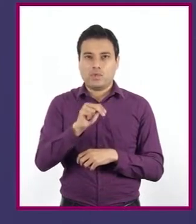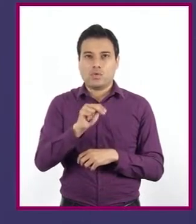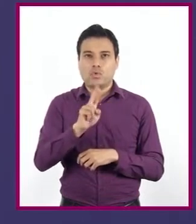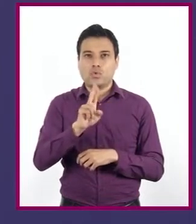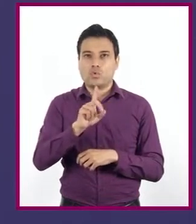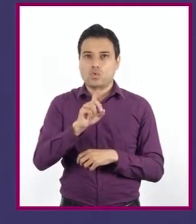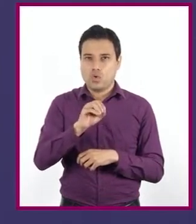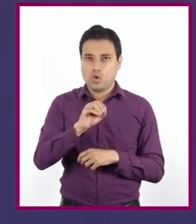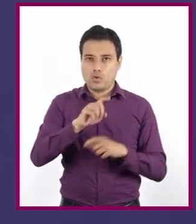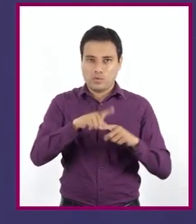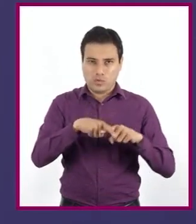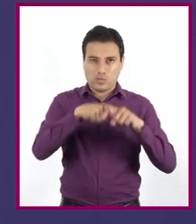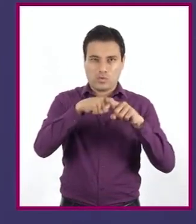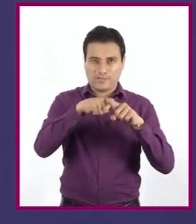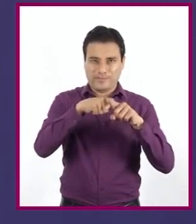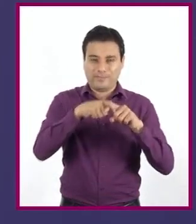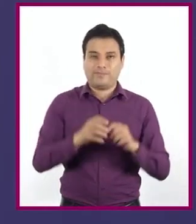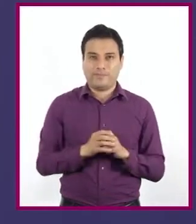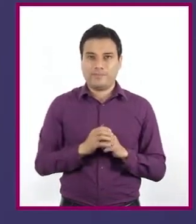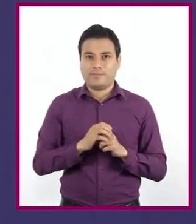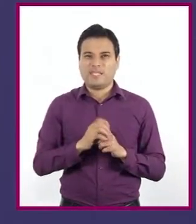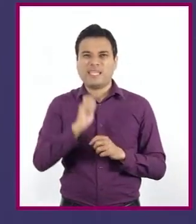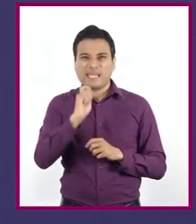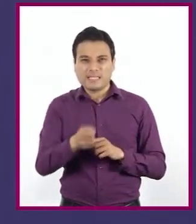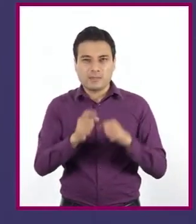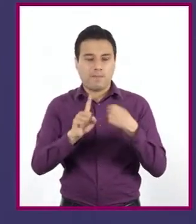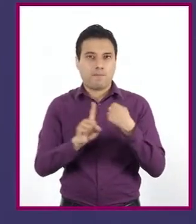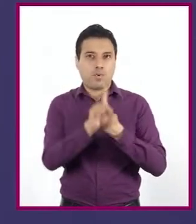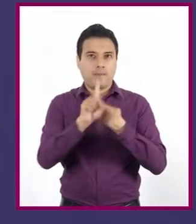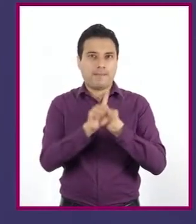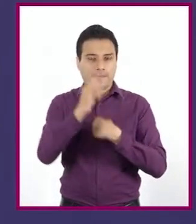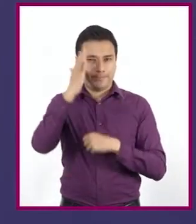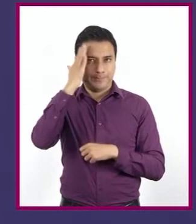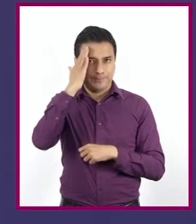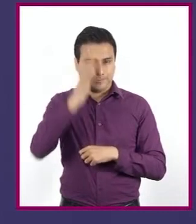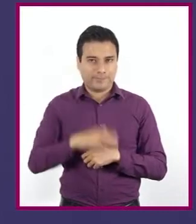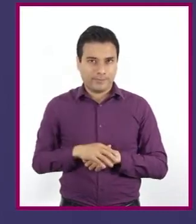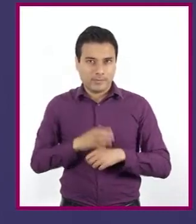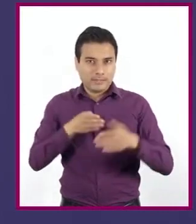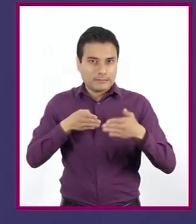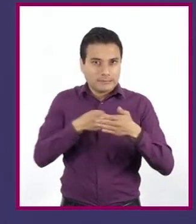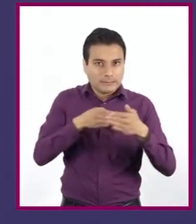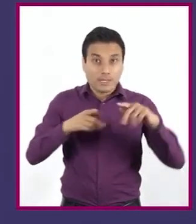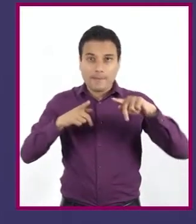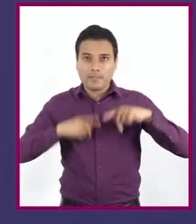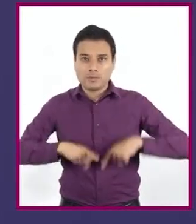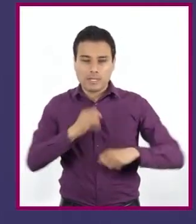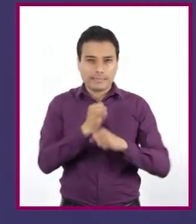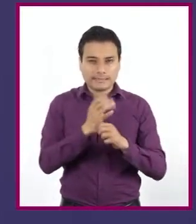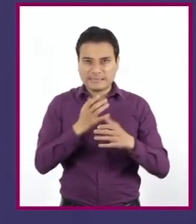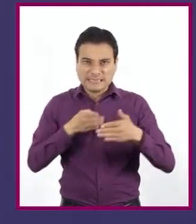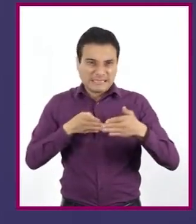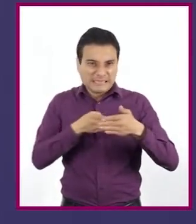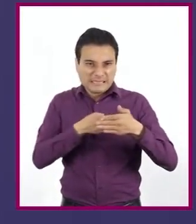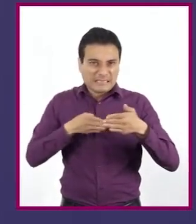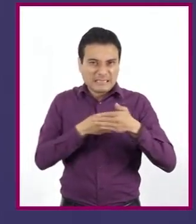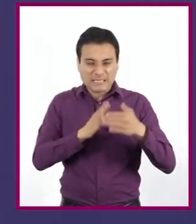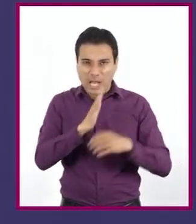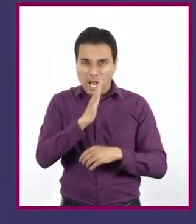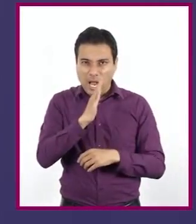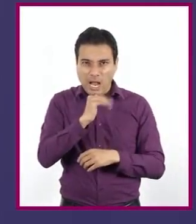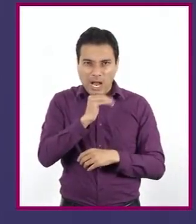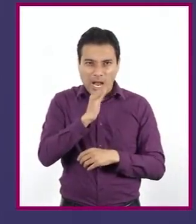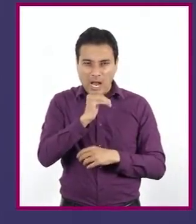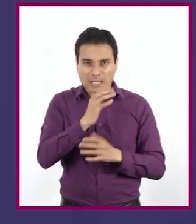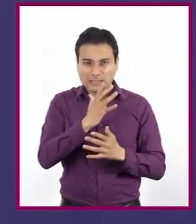clímax. El nudo o conflicto sería el problema fundamental, el obstáculo que los personajes deben librar, el momento en el